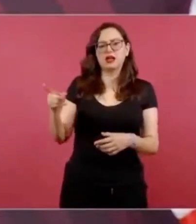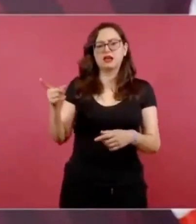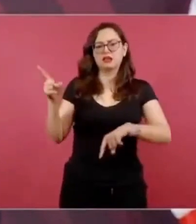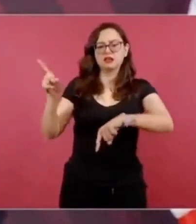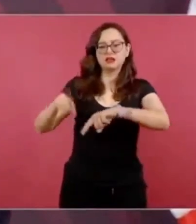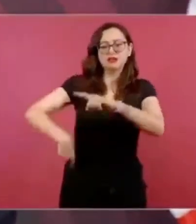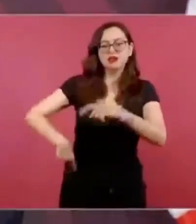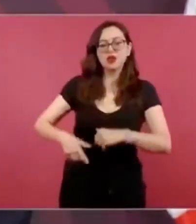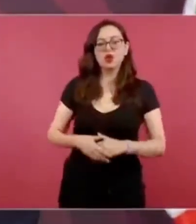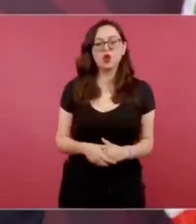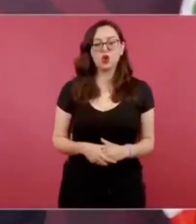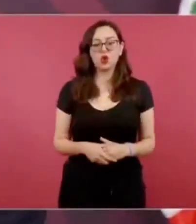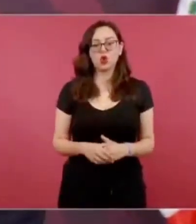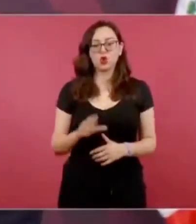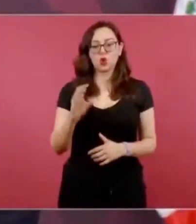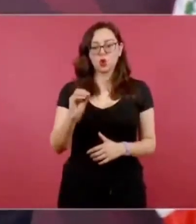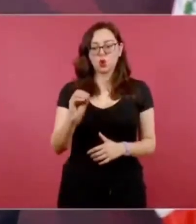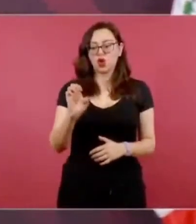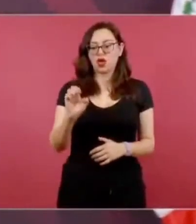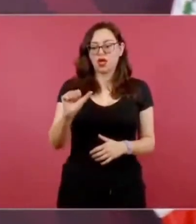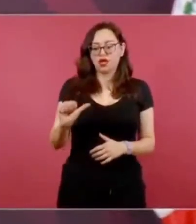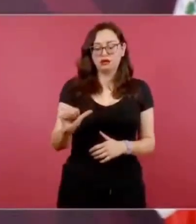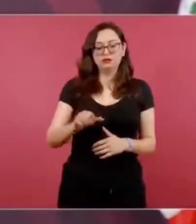Nosotros no le tenemos confianza